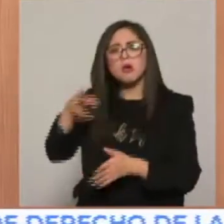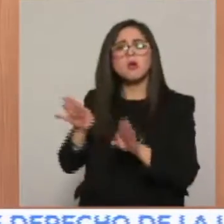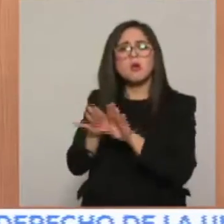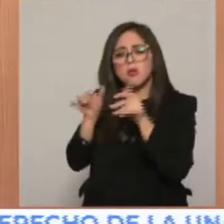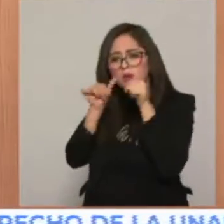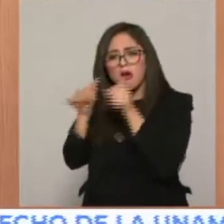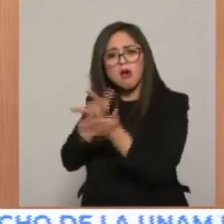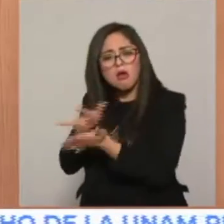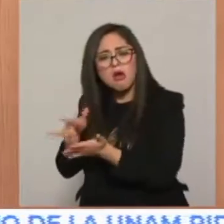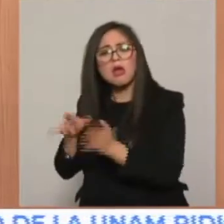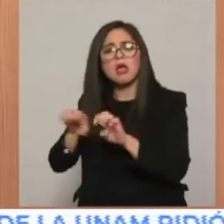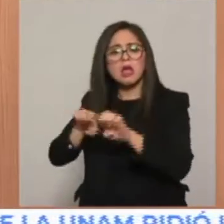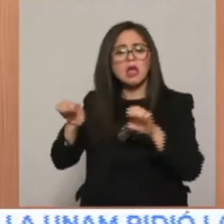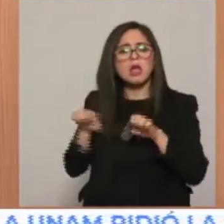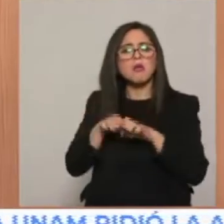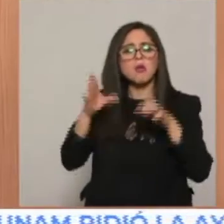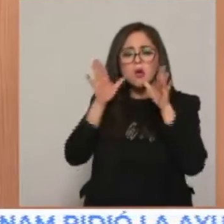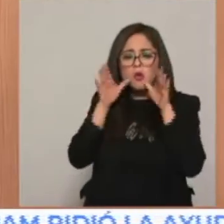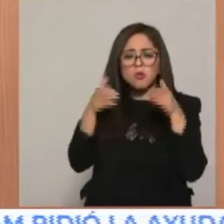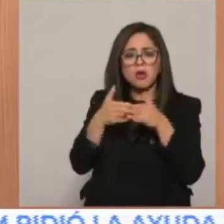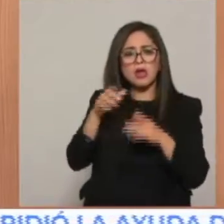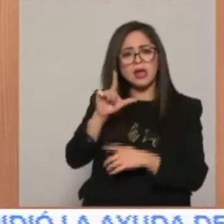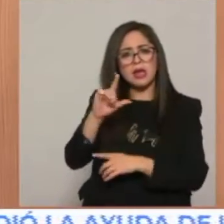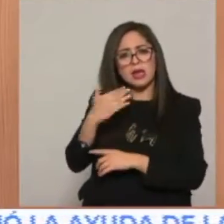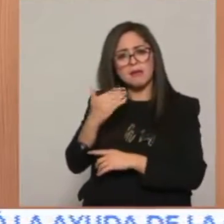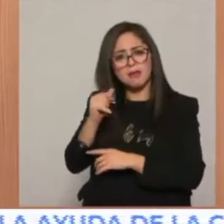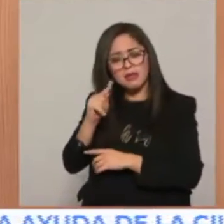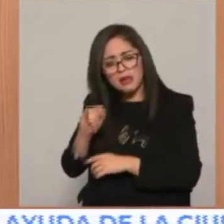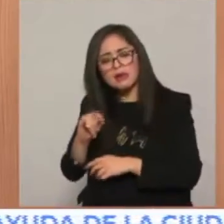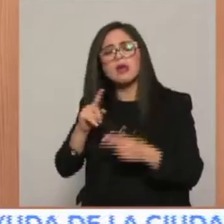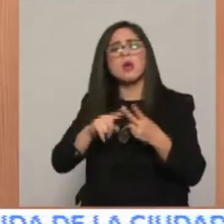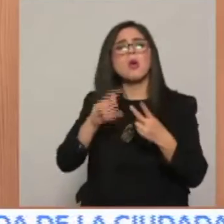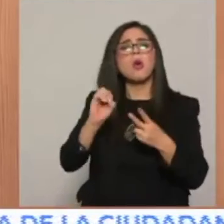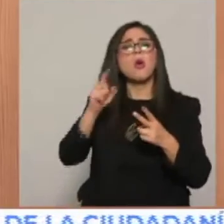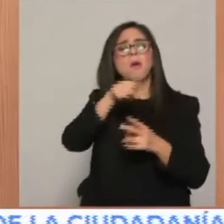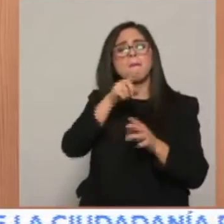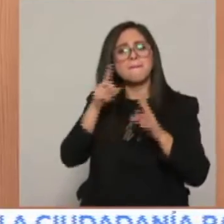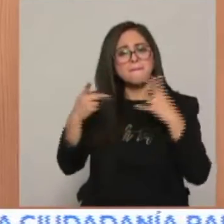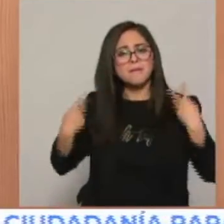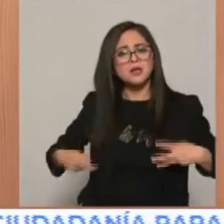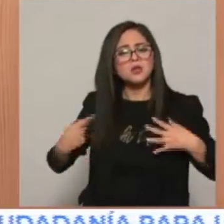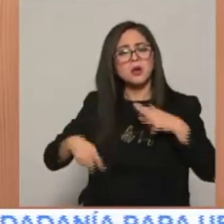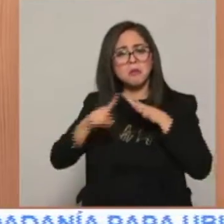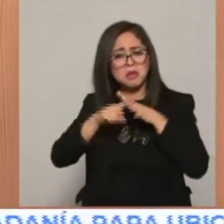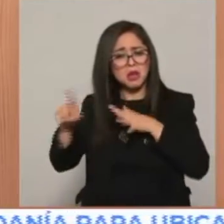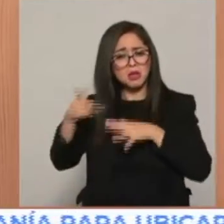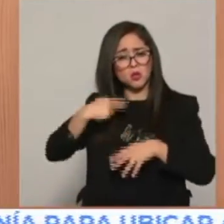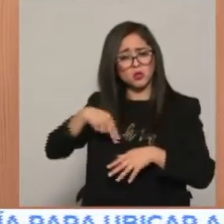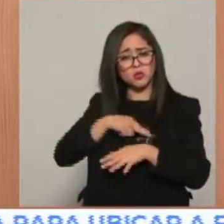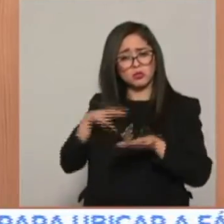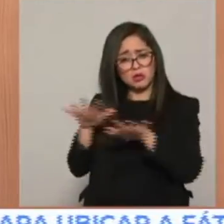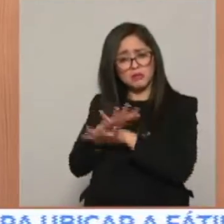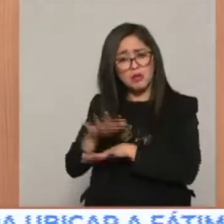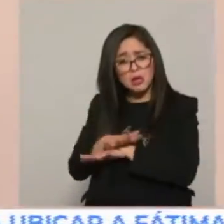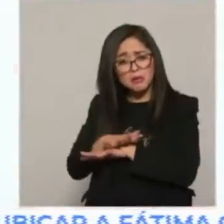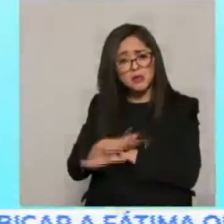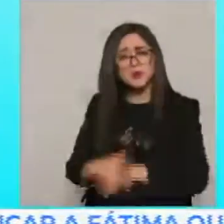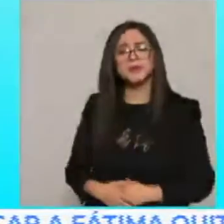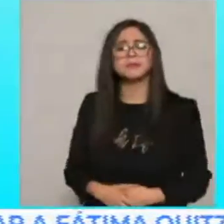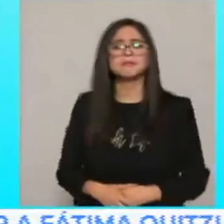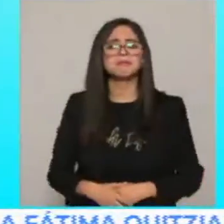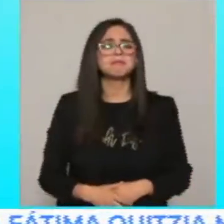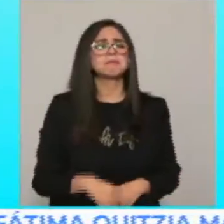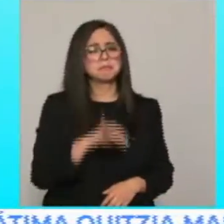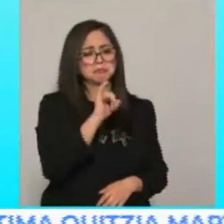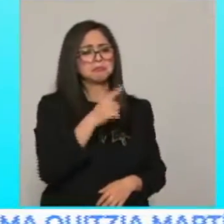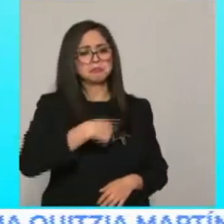LGBTI, la comunidad de migrantes, ¿ha modificado algo nuestro pensamiento de nuestro actuar como ciudadanos? Bueno, sí ha ido evolucionando a lo largo de la vida, pero la verdad es